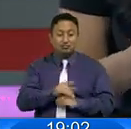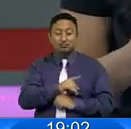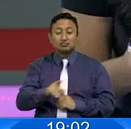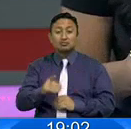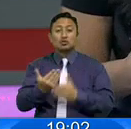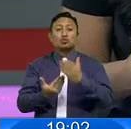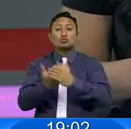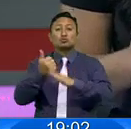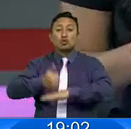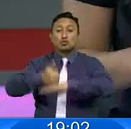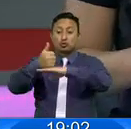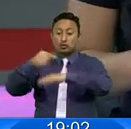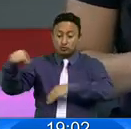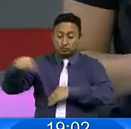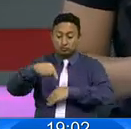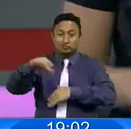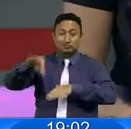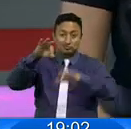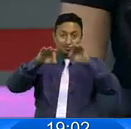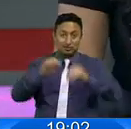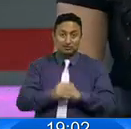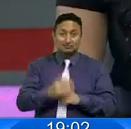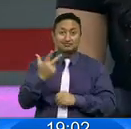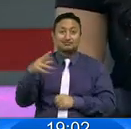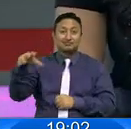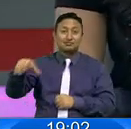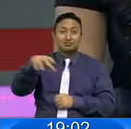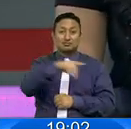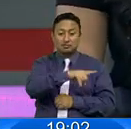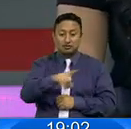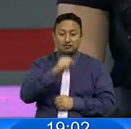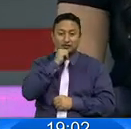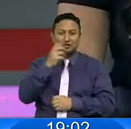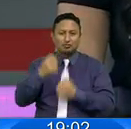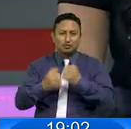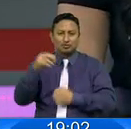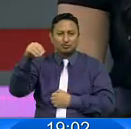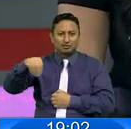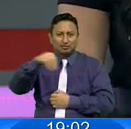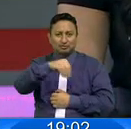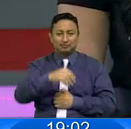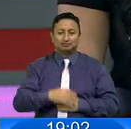autoridades en tres comisiones legislativas que mantienen problemas internos